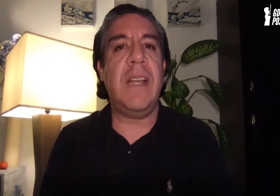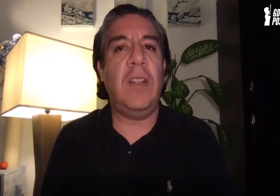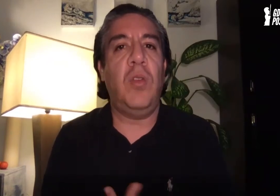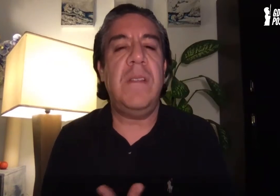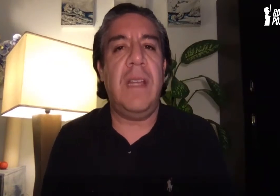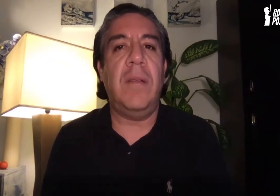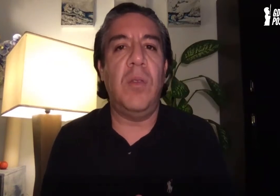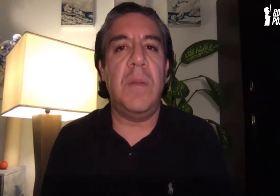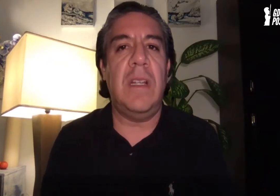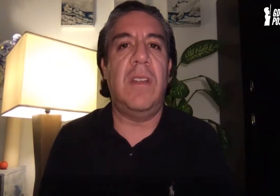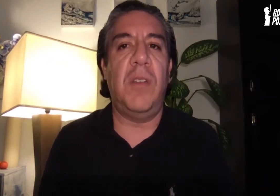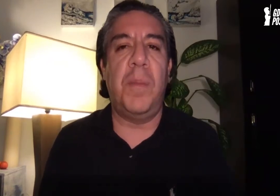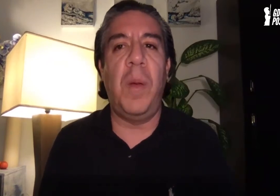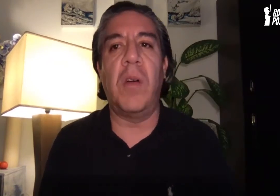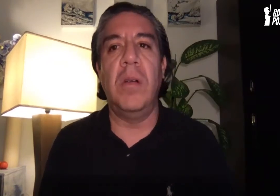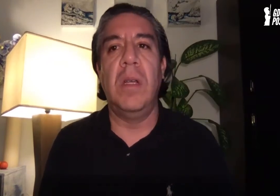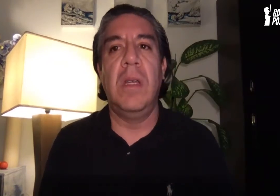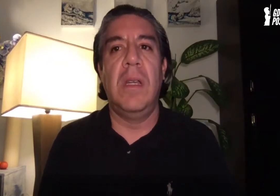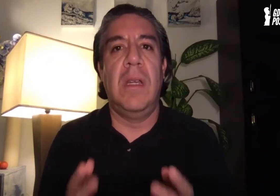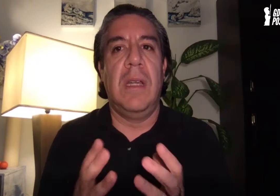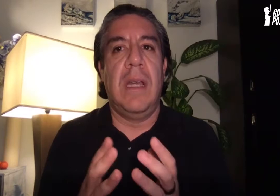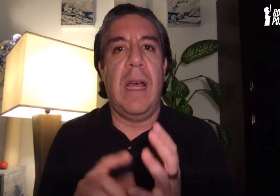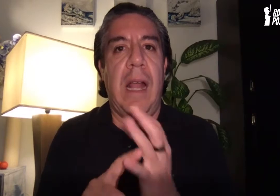la experiencia que tú tuviste justamente en el servicio público,